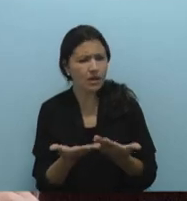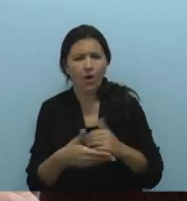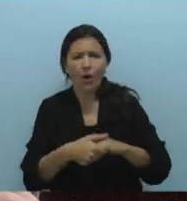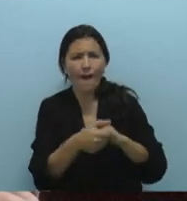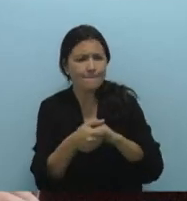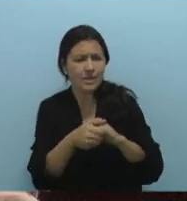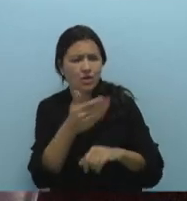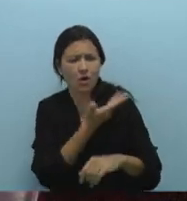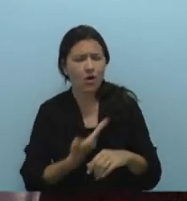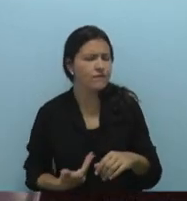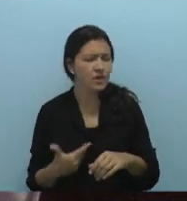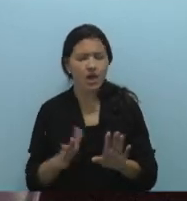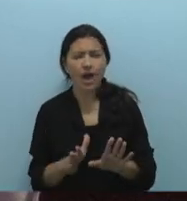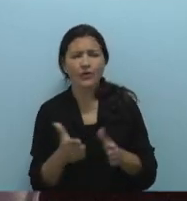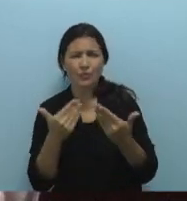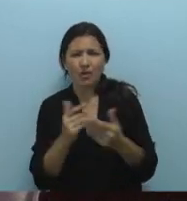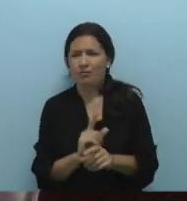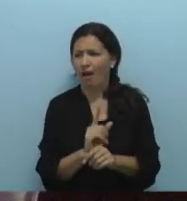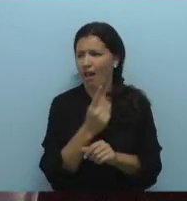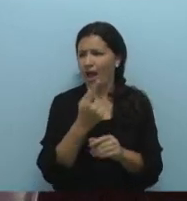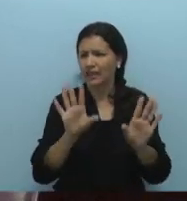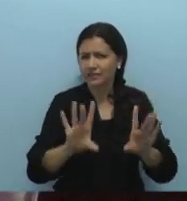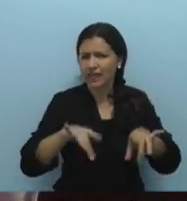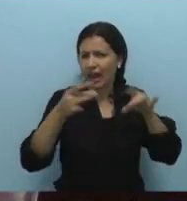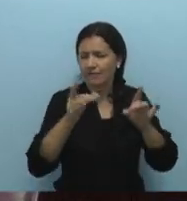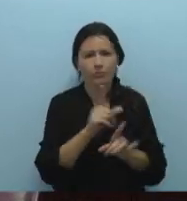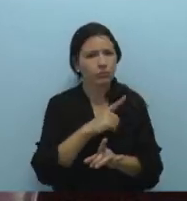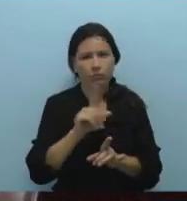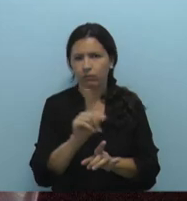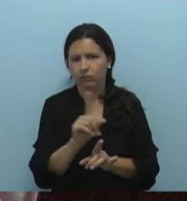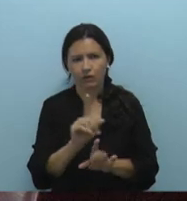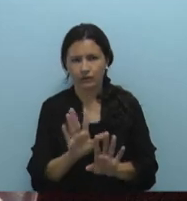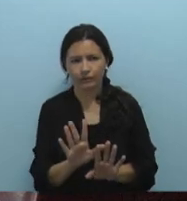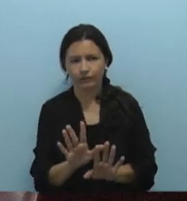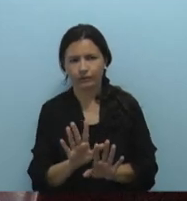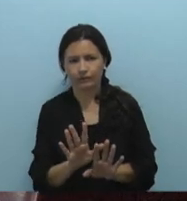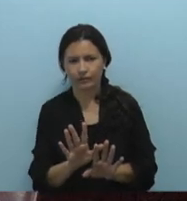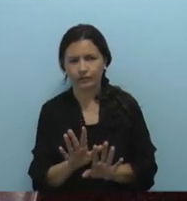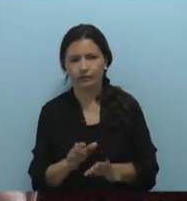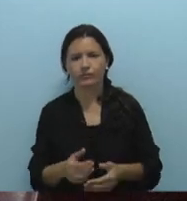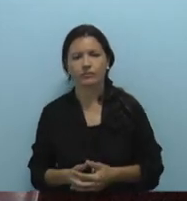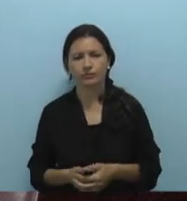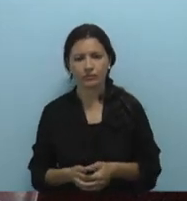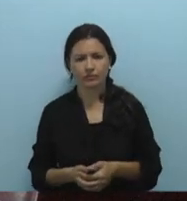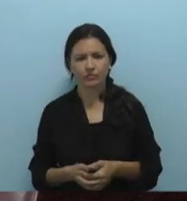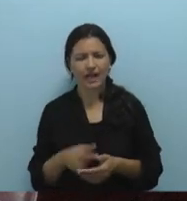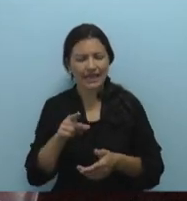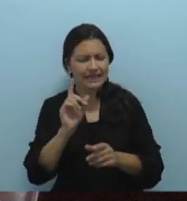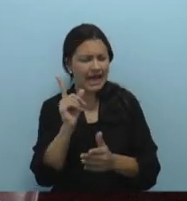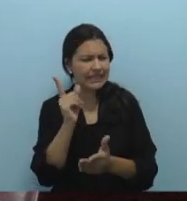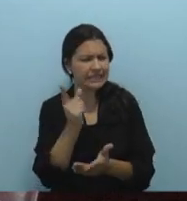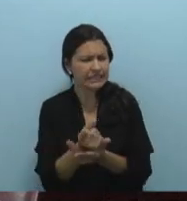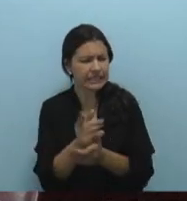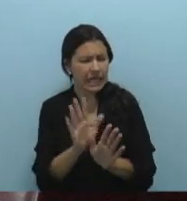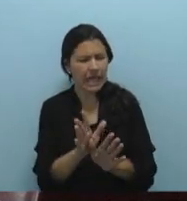más cercanos o menos cercanos a este gobierno, ninguno está a salvo de la crueldad del régimen